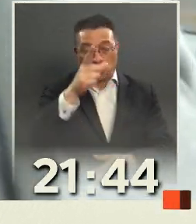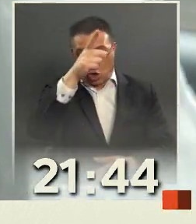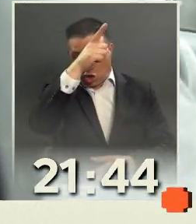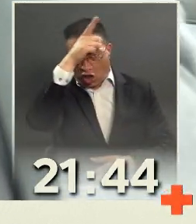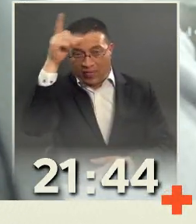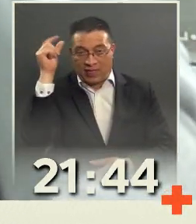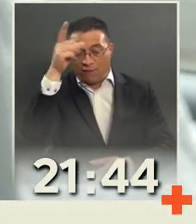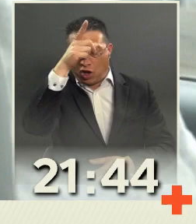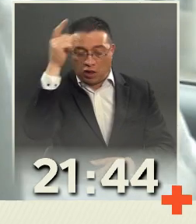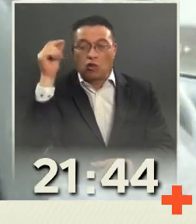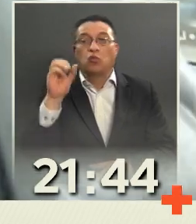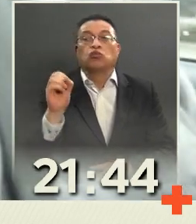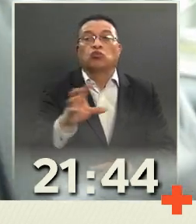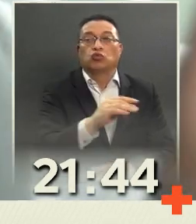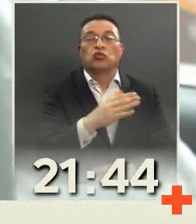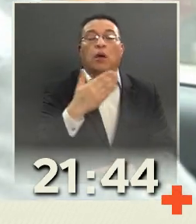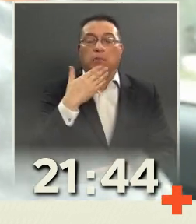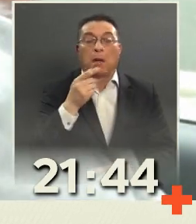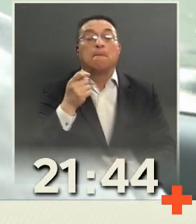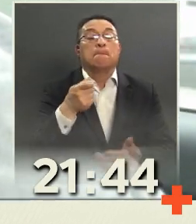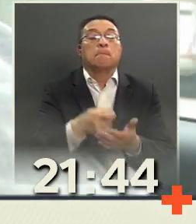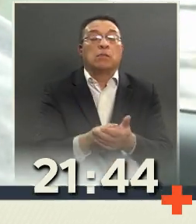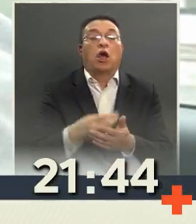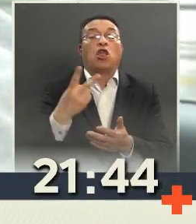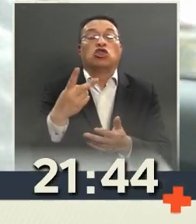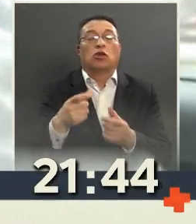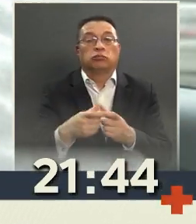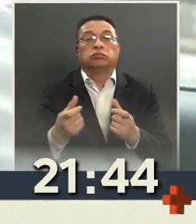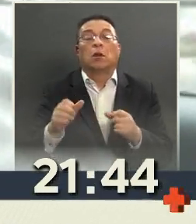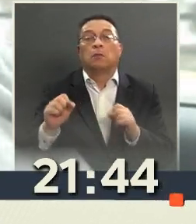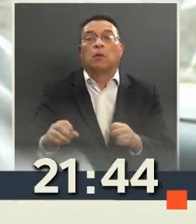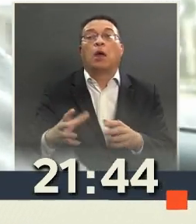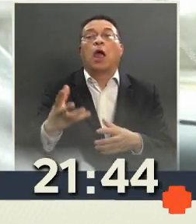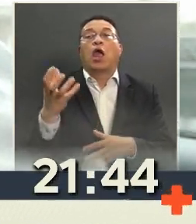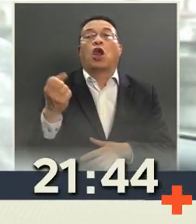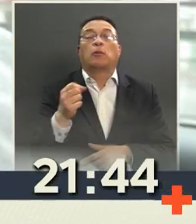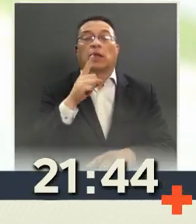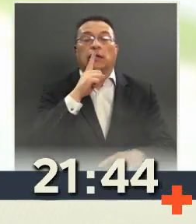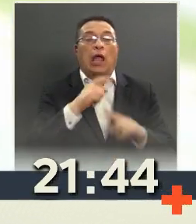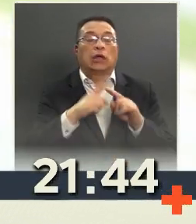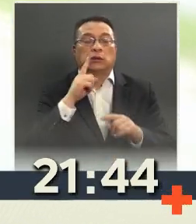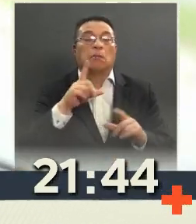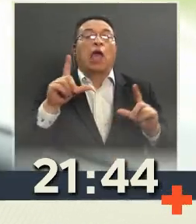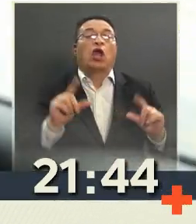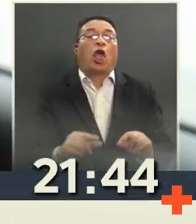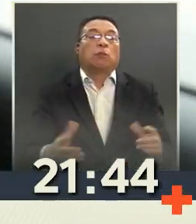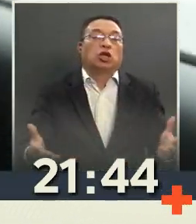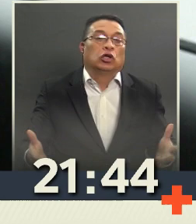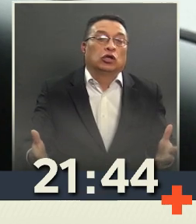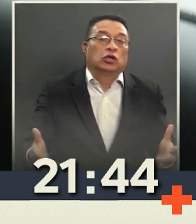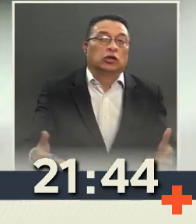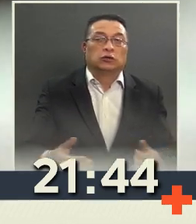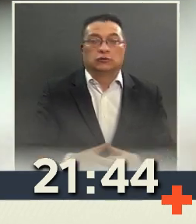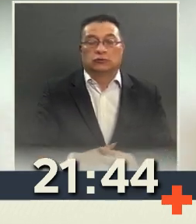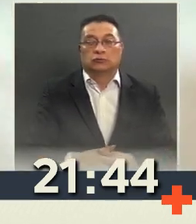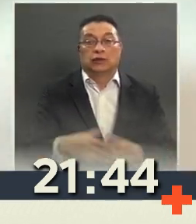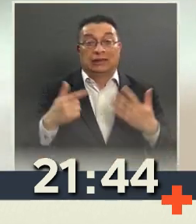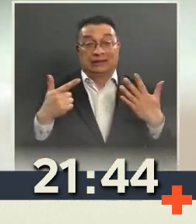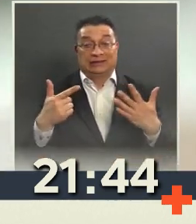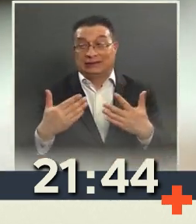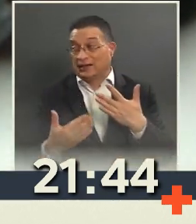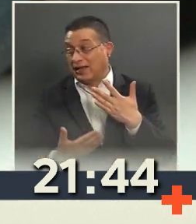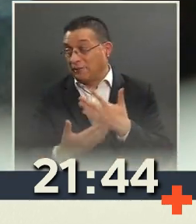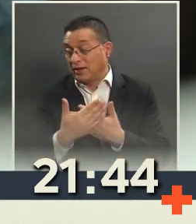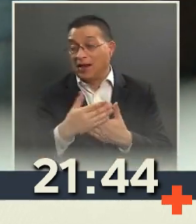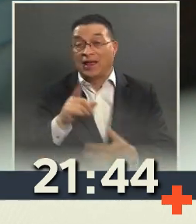esa forma, que les sale, prefiere pagar, por ejemplo, dos pasajes, le sale mucho más económico que un taxi, por ejemplo. Son las 7 de la mañana y Sergio